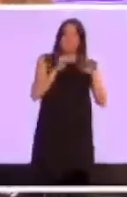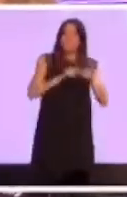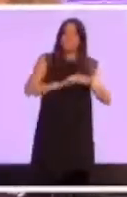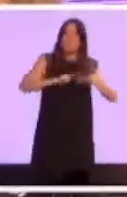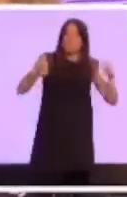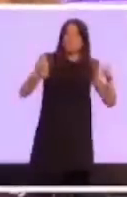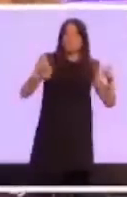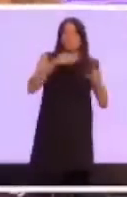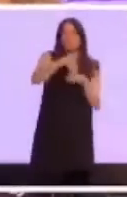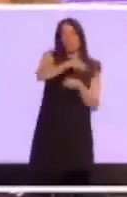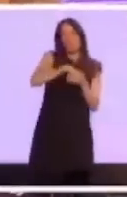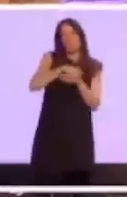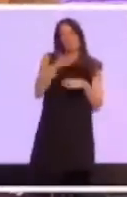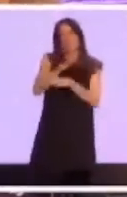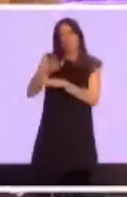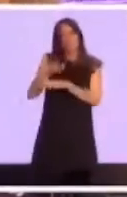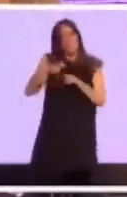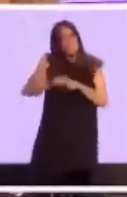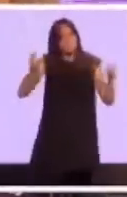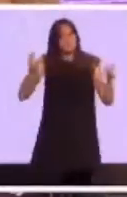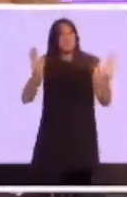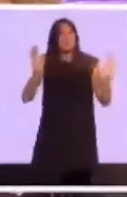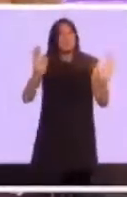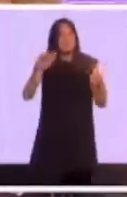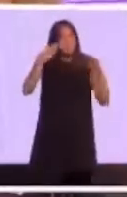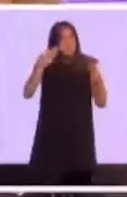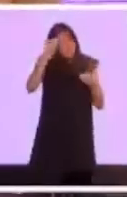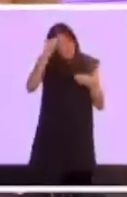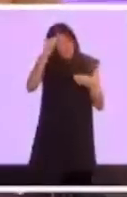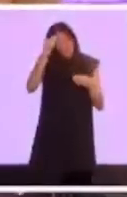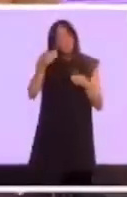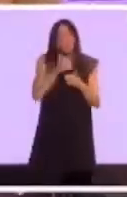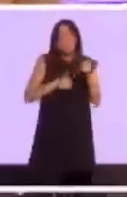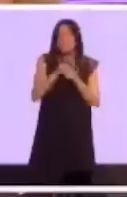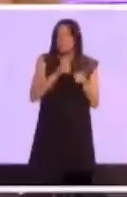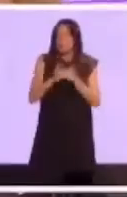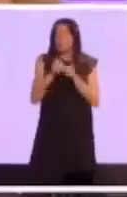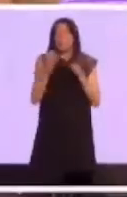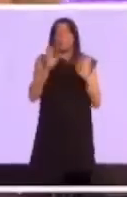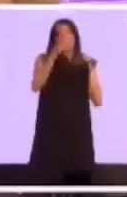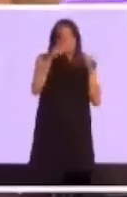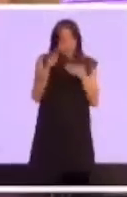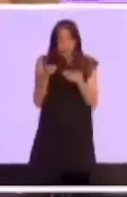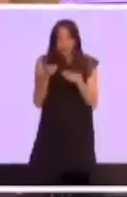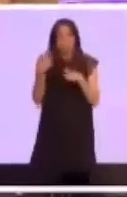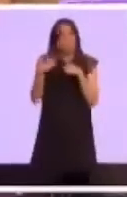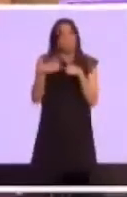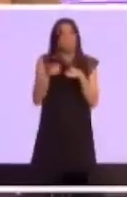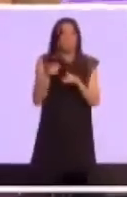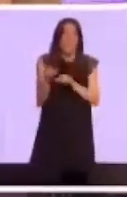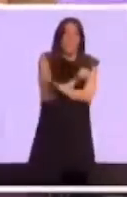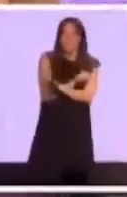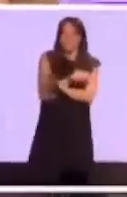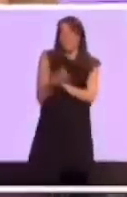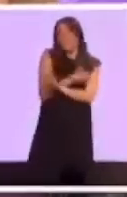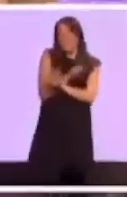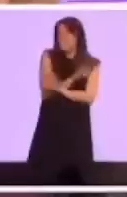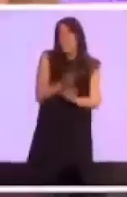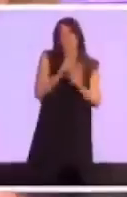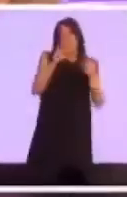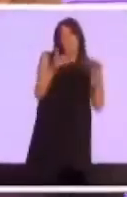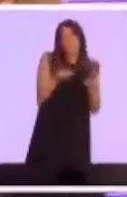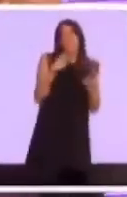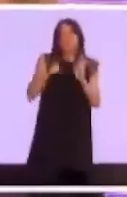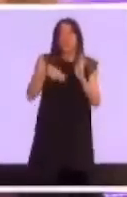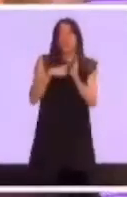espacios de representación pero creo que nuestra prioridad tiene que ser ocuparnos de lo que nunca nadie se ha atrevido a ocuparse de la ley de extranjería